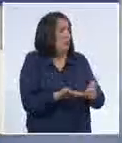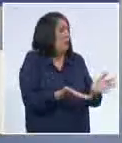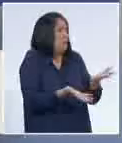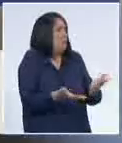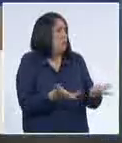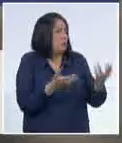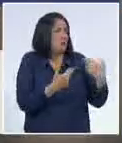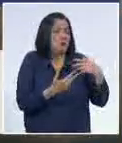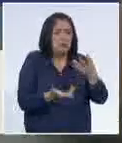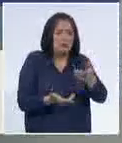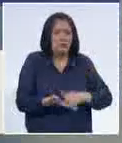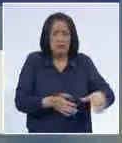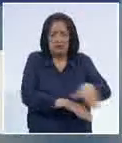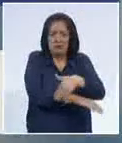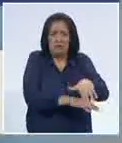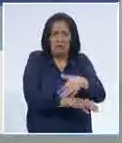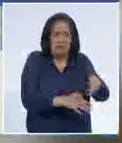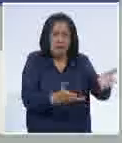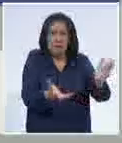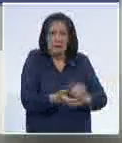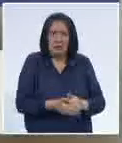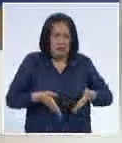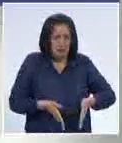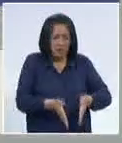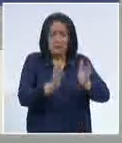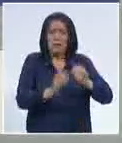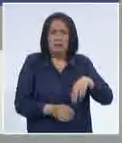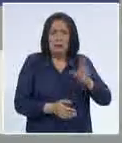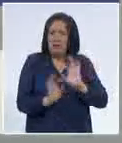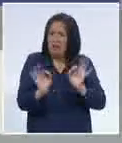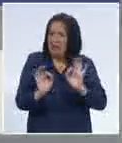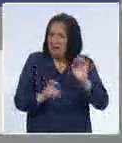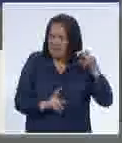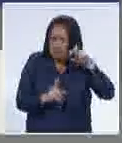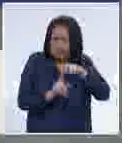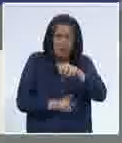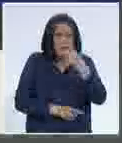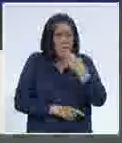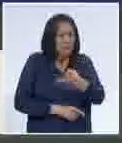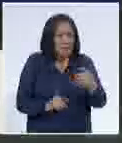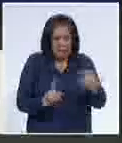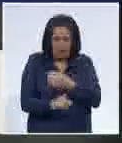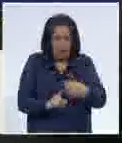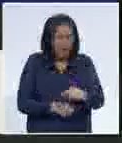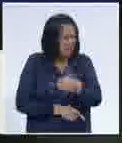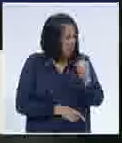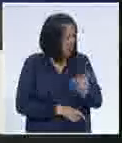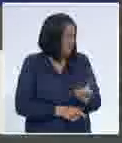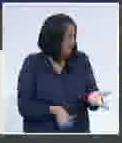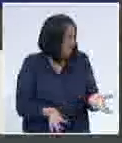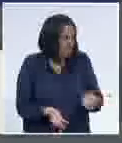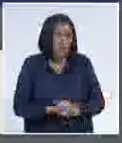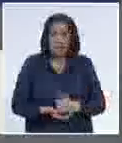está según una vía tan transitada como la Panamericana Norte y nadie se da cuenta que están prácticamente linchando a otro ser humano. Claro, ¿no?